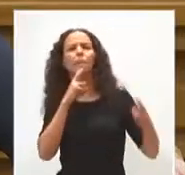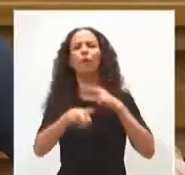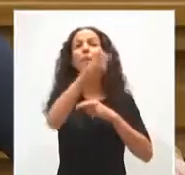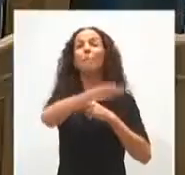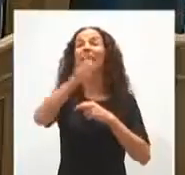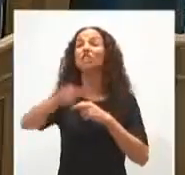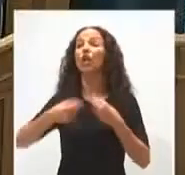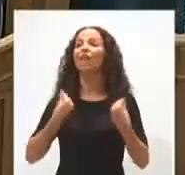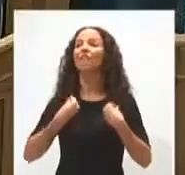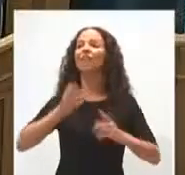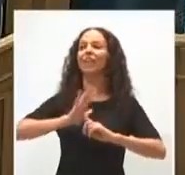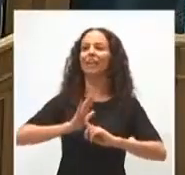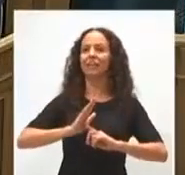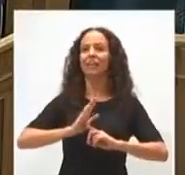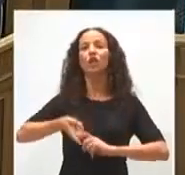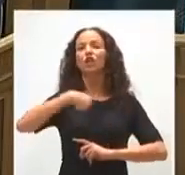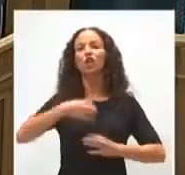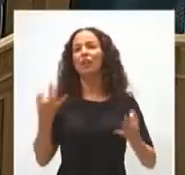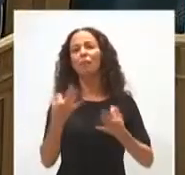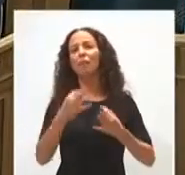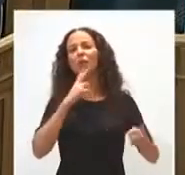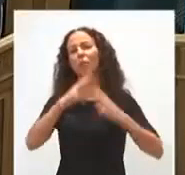para responder en relación